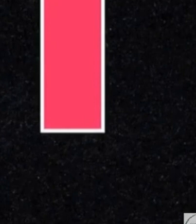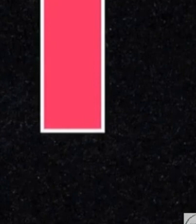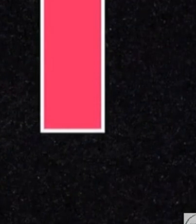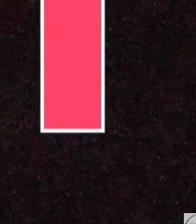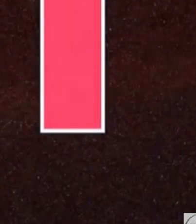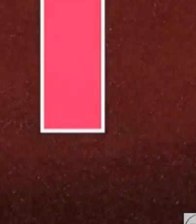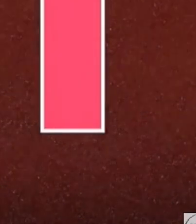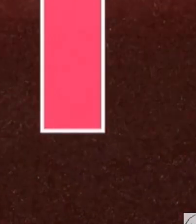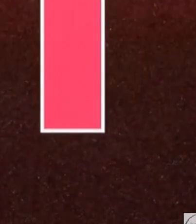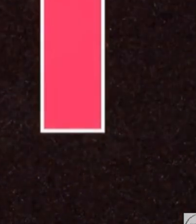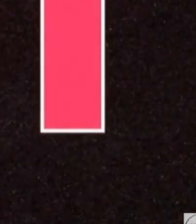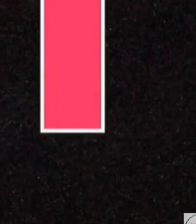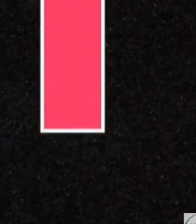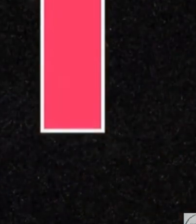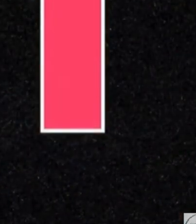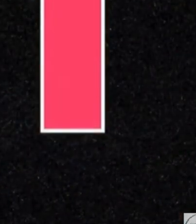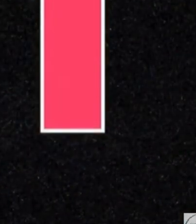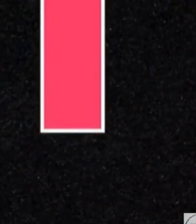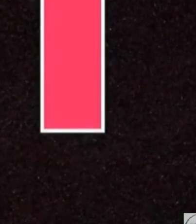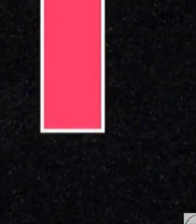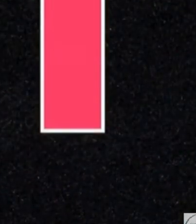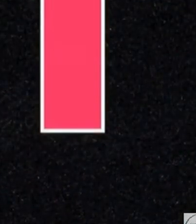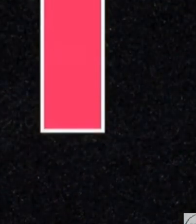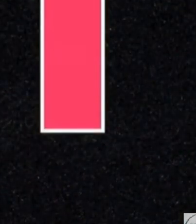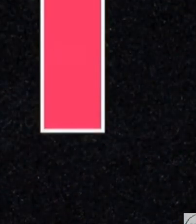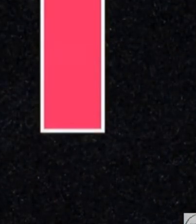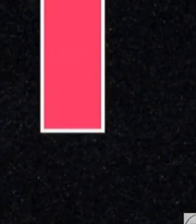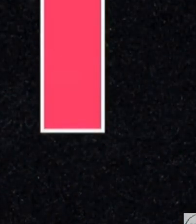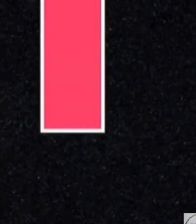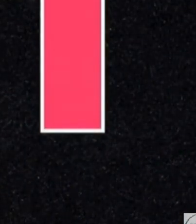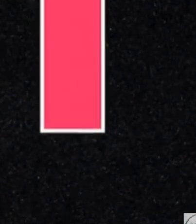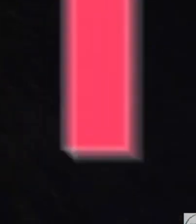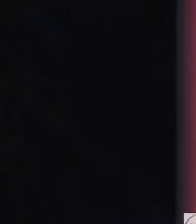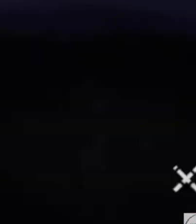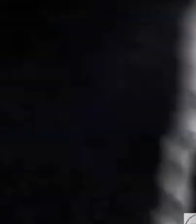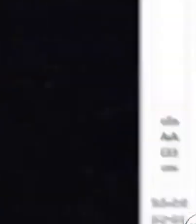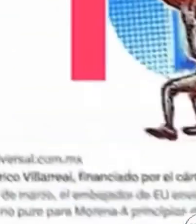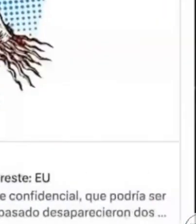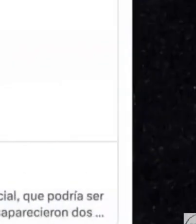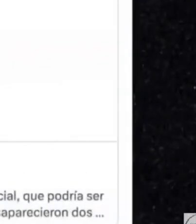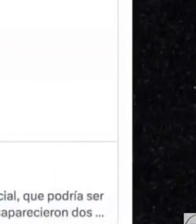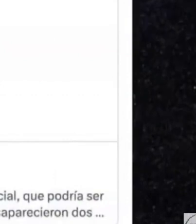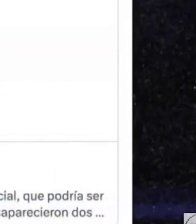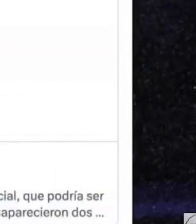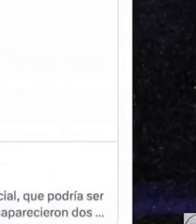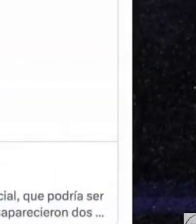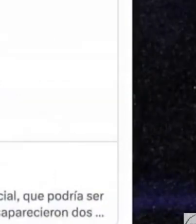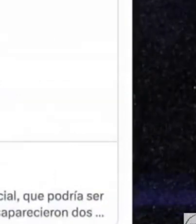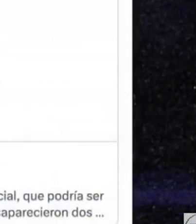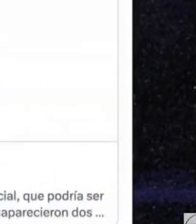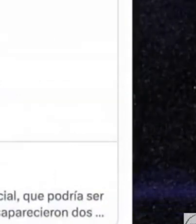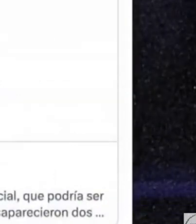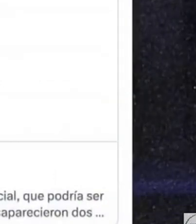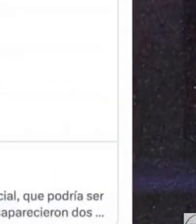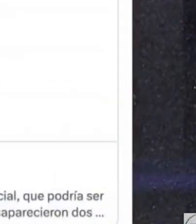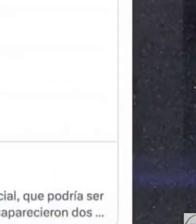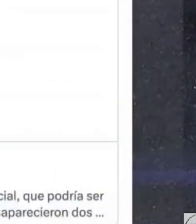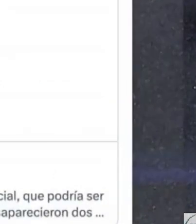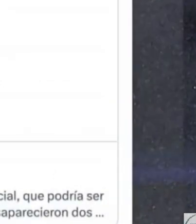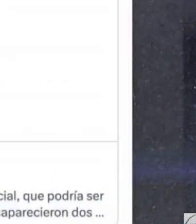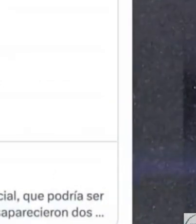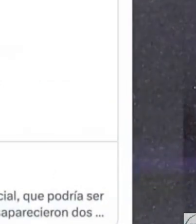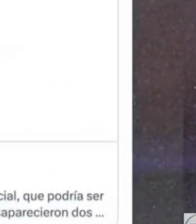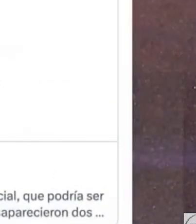Villarreal y Morena fueron financiados por el Cártel del Noroeste. Felipe Calderón publicó en su cuenta de Twitter una